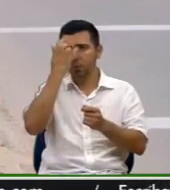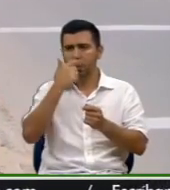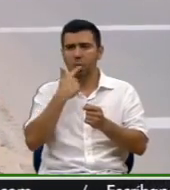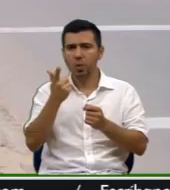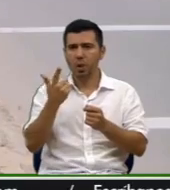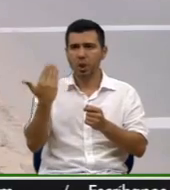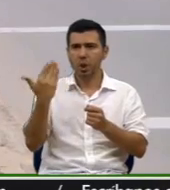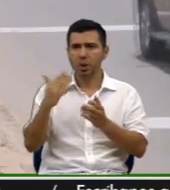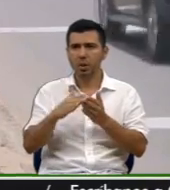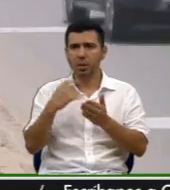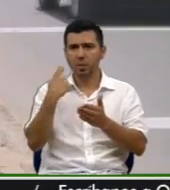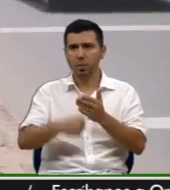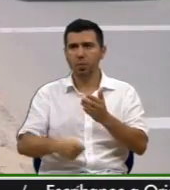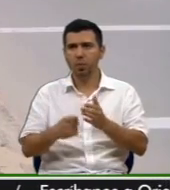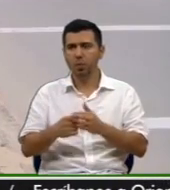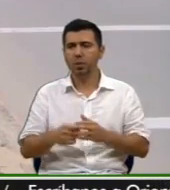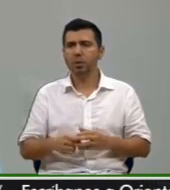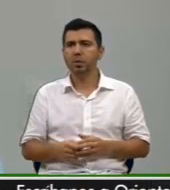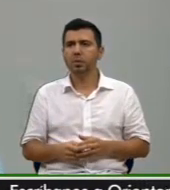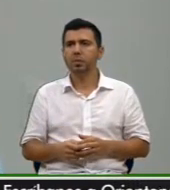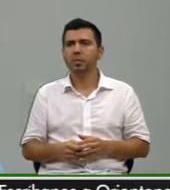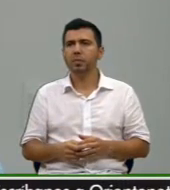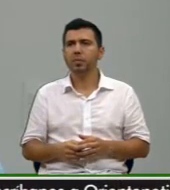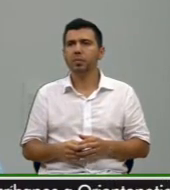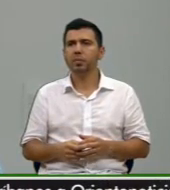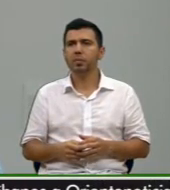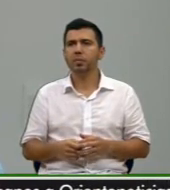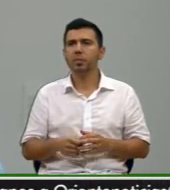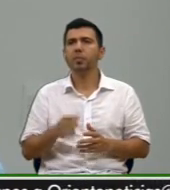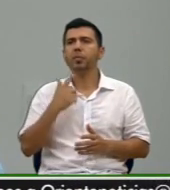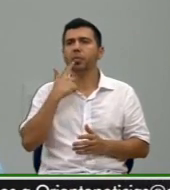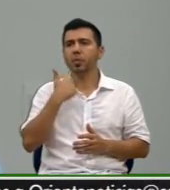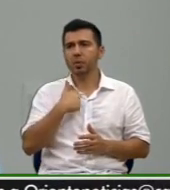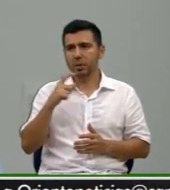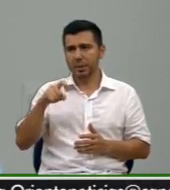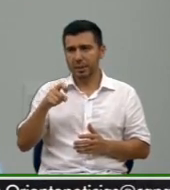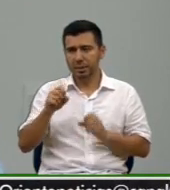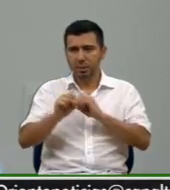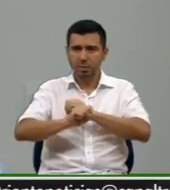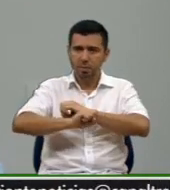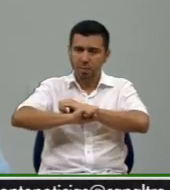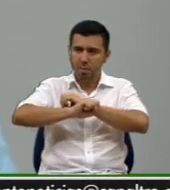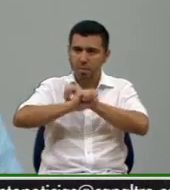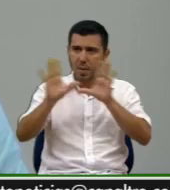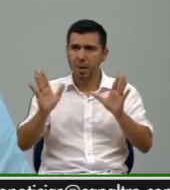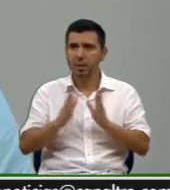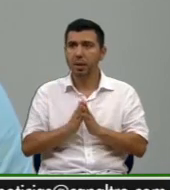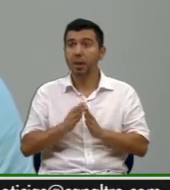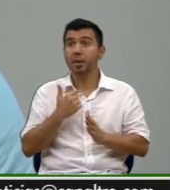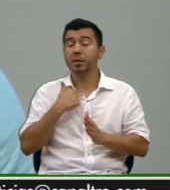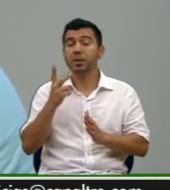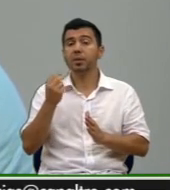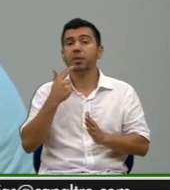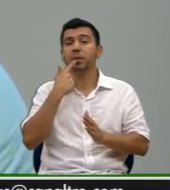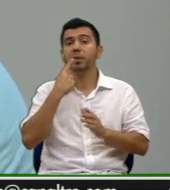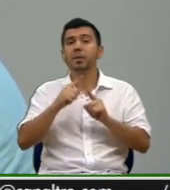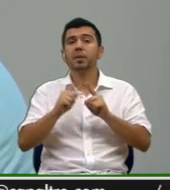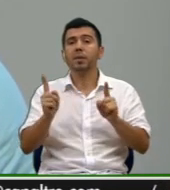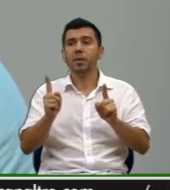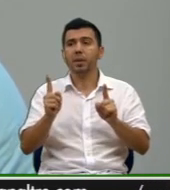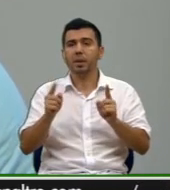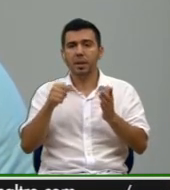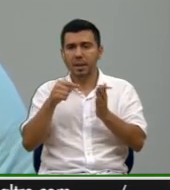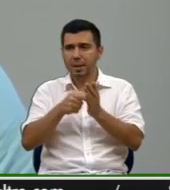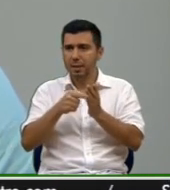tanta polémica este proyecto. Yo quiero que esto quede claro, ojalá que no se diga cosa diferente. Ese contrato